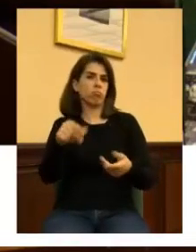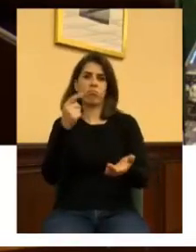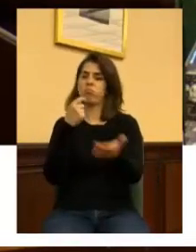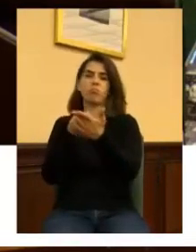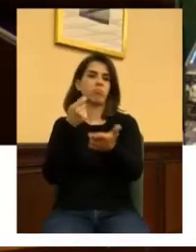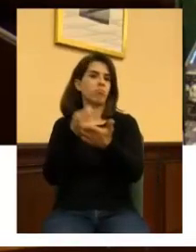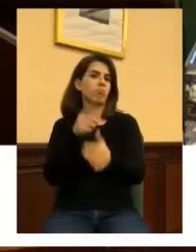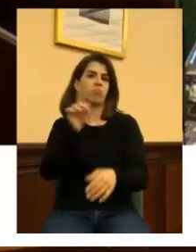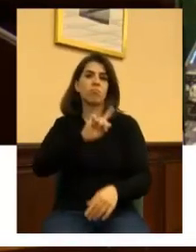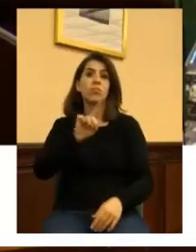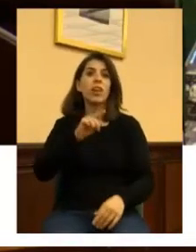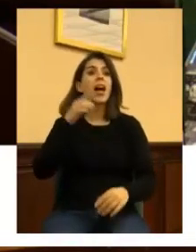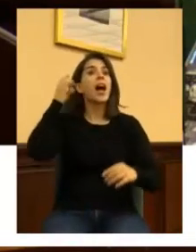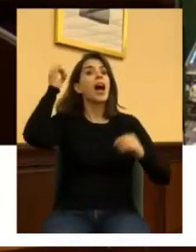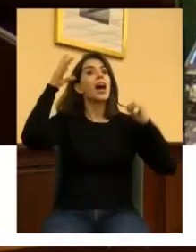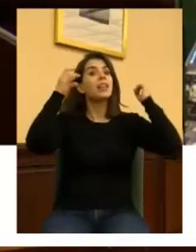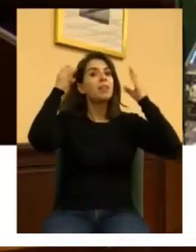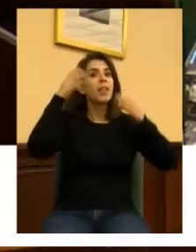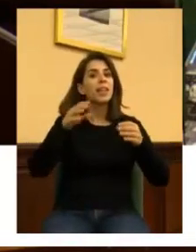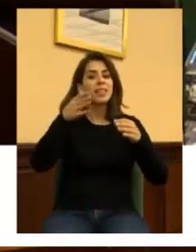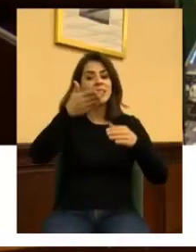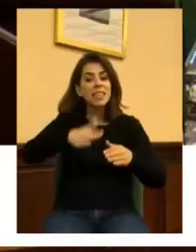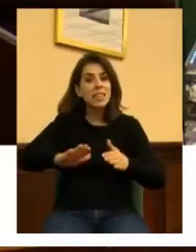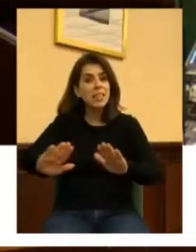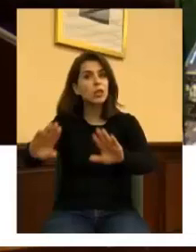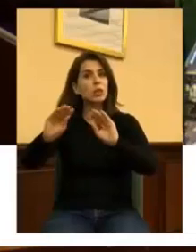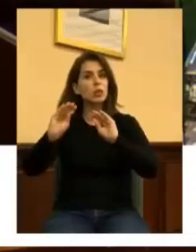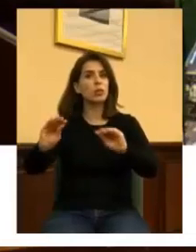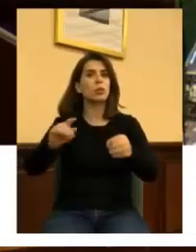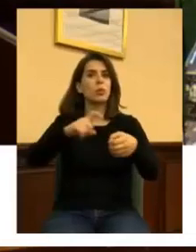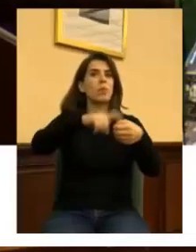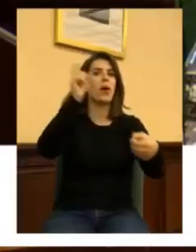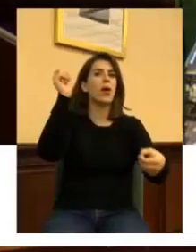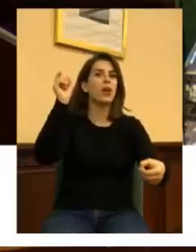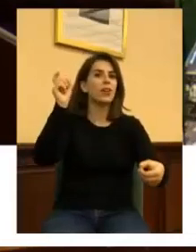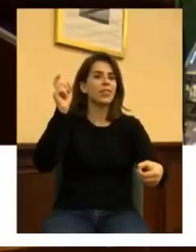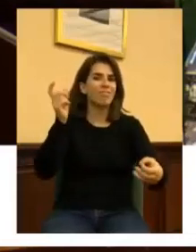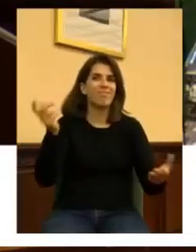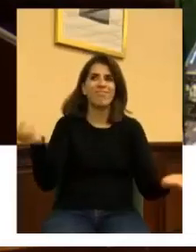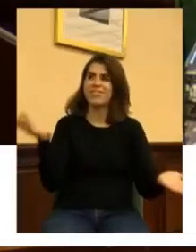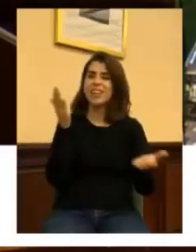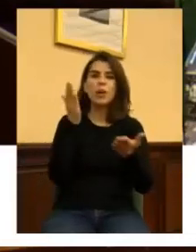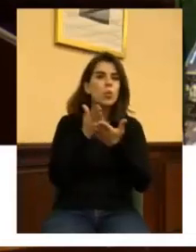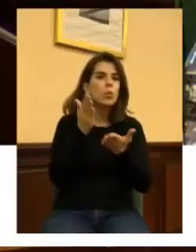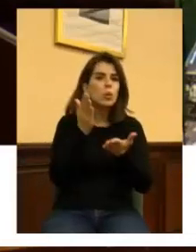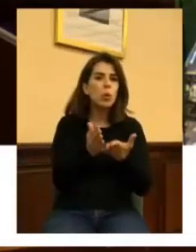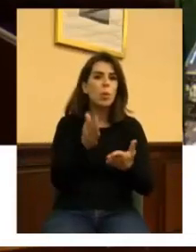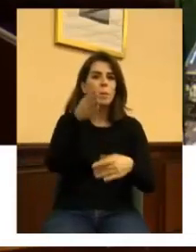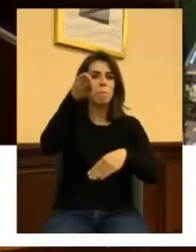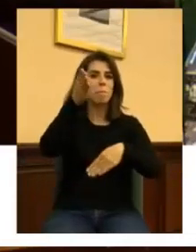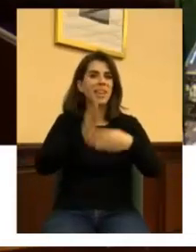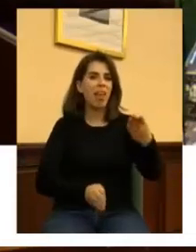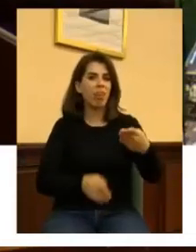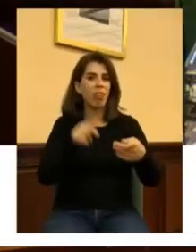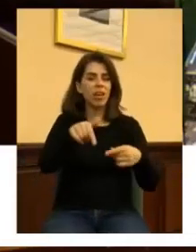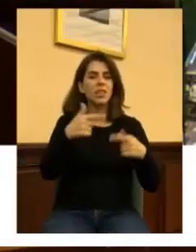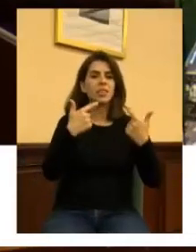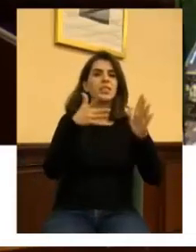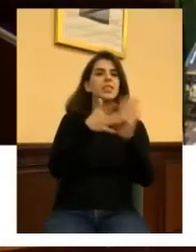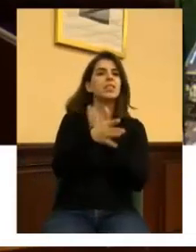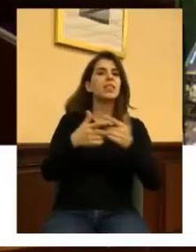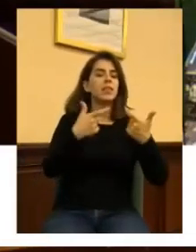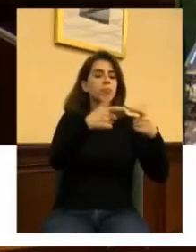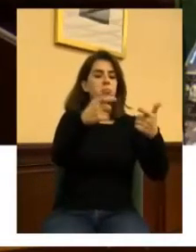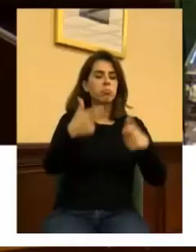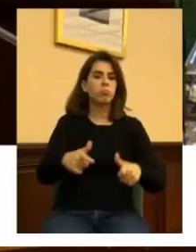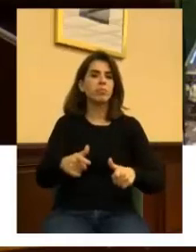sido excluidos de actividades, incluso en medio de la jornada. Son, además, un factor de segregación escolar